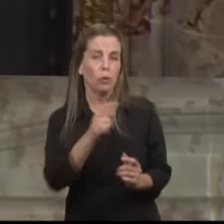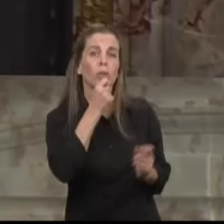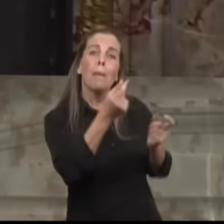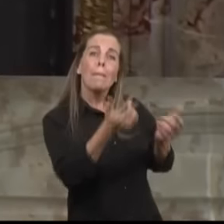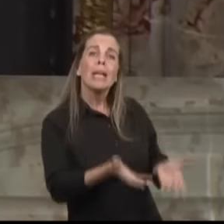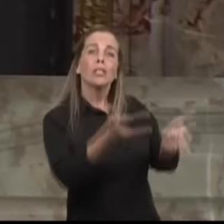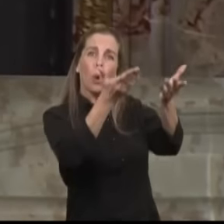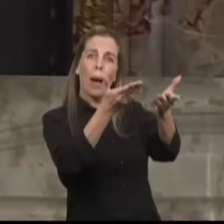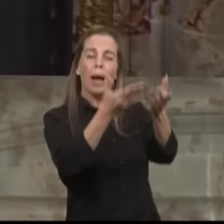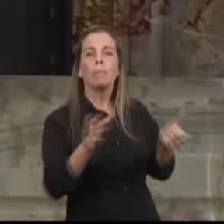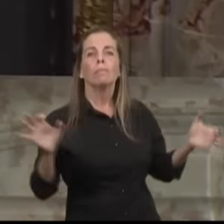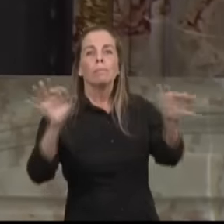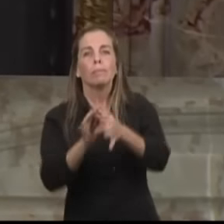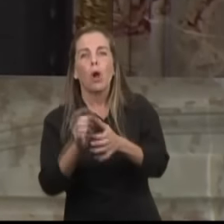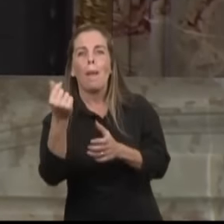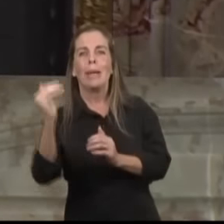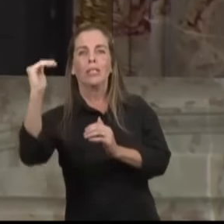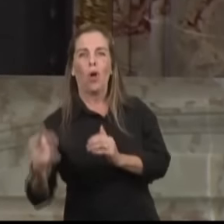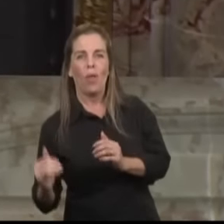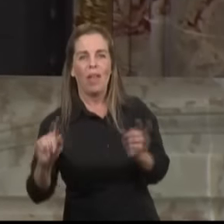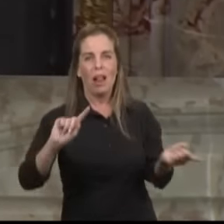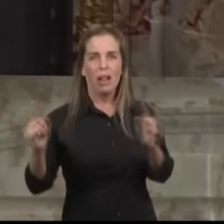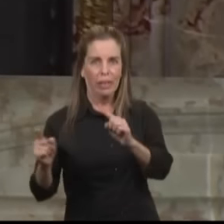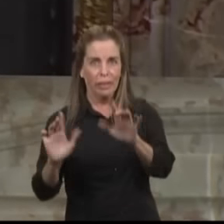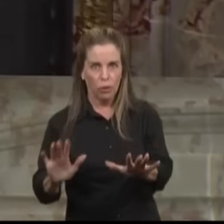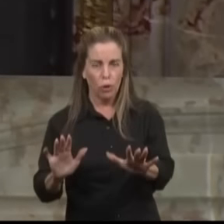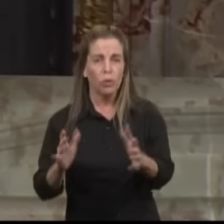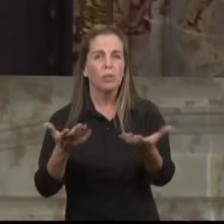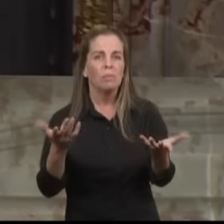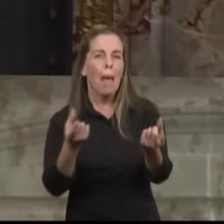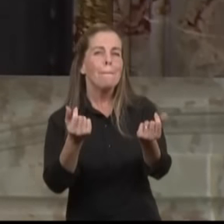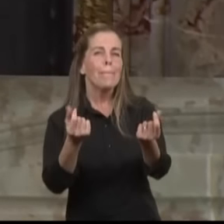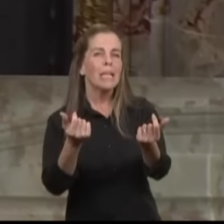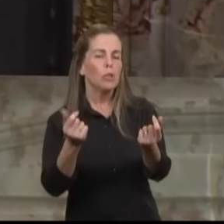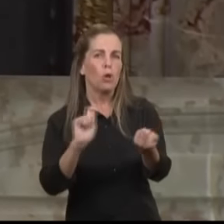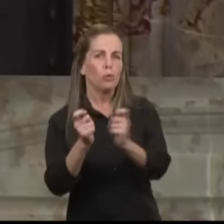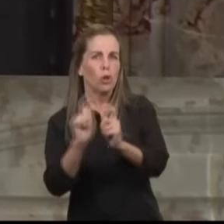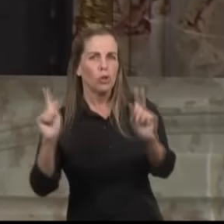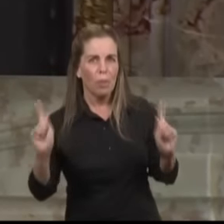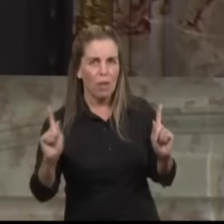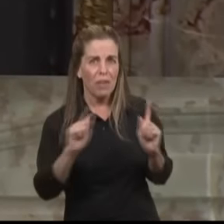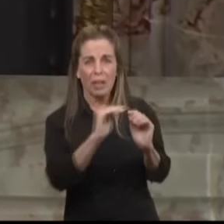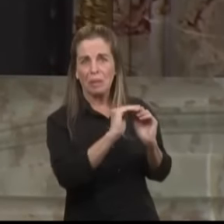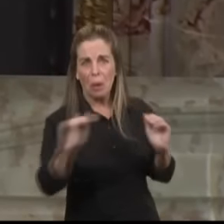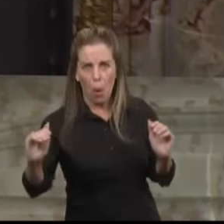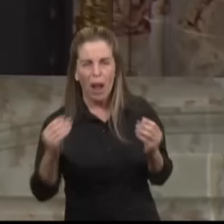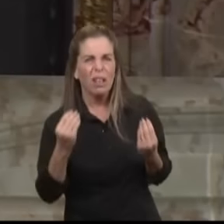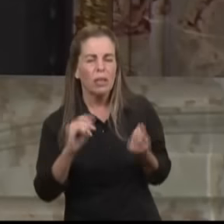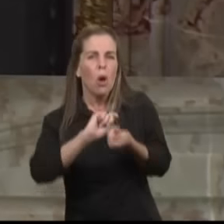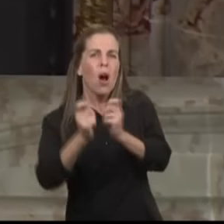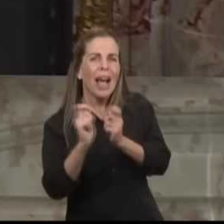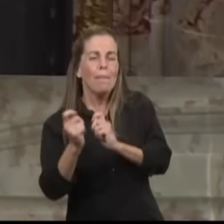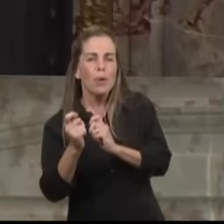es compensado con la caída del precio de B, por lo que el nivel general de precios no cambia, sino que lo que ocurre es un cambio de